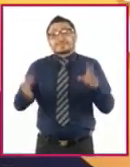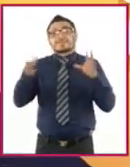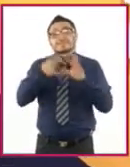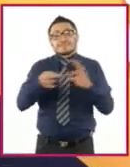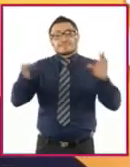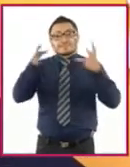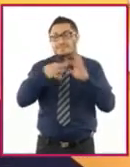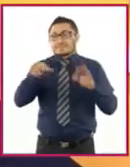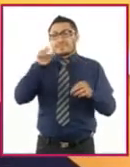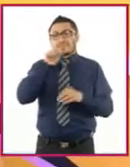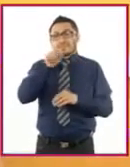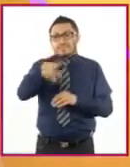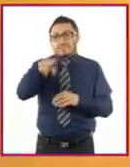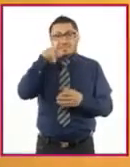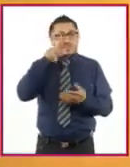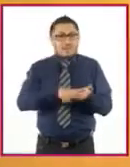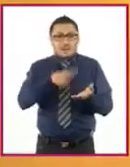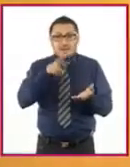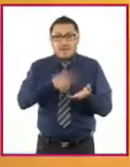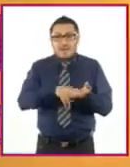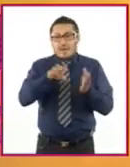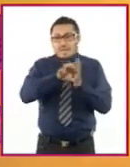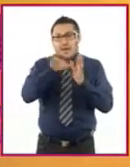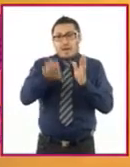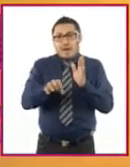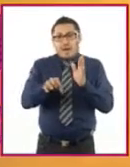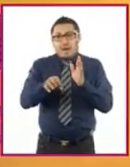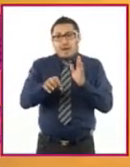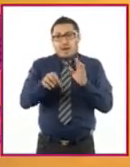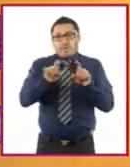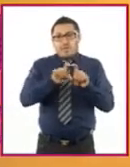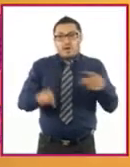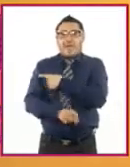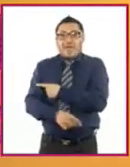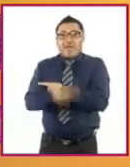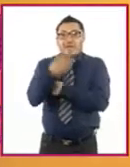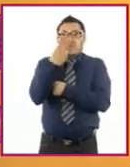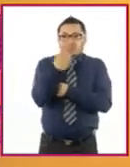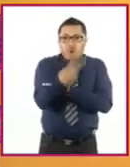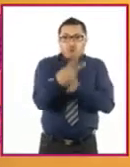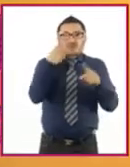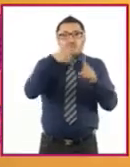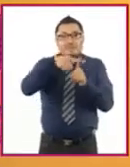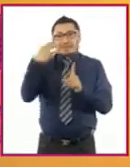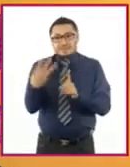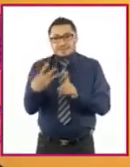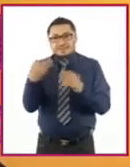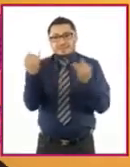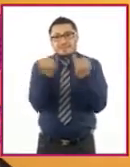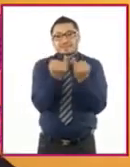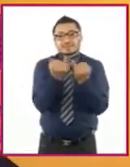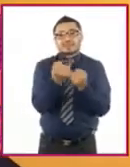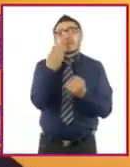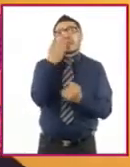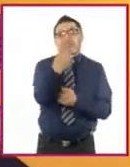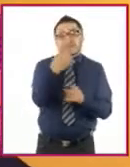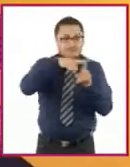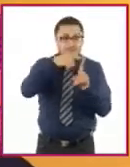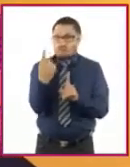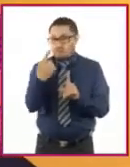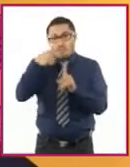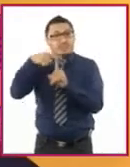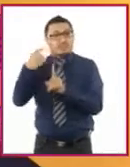el mismo valor. Por ejemplo, la expresión 2 más 3 es igual a 3 más